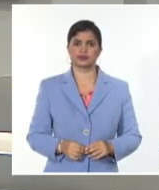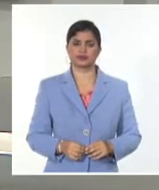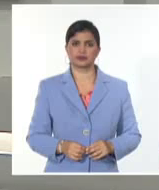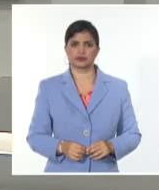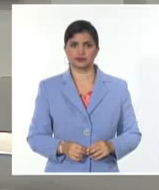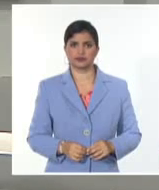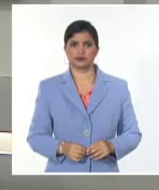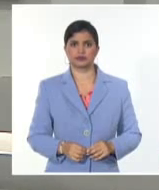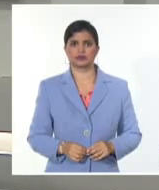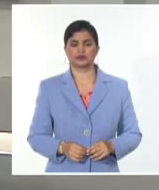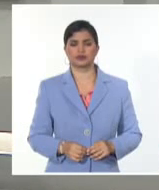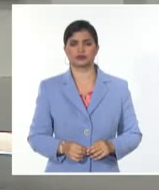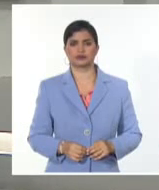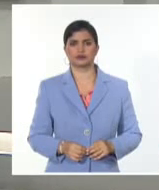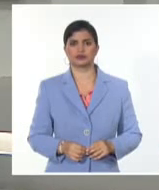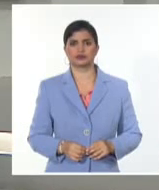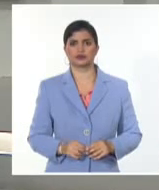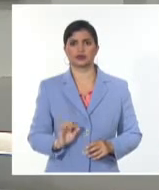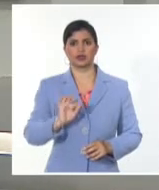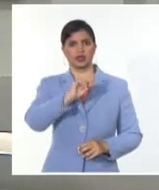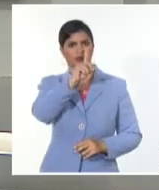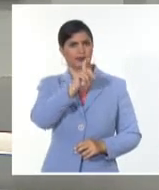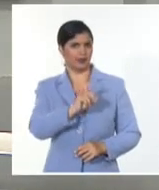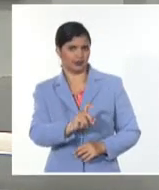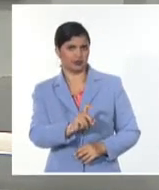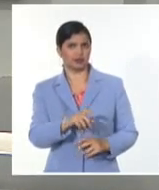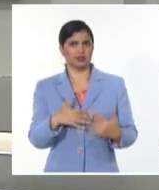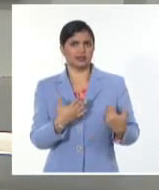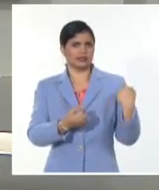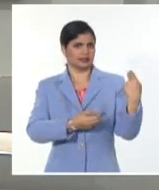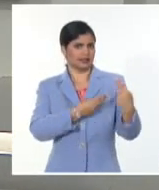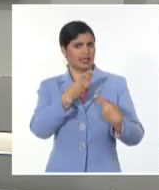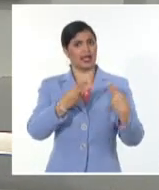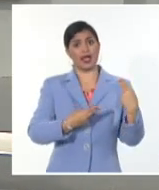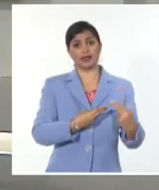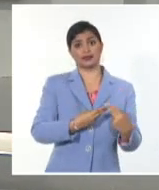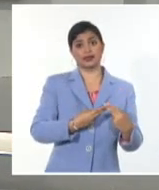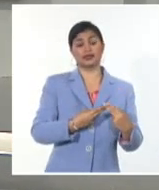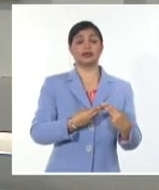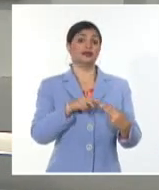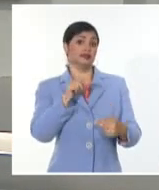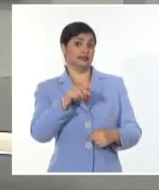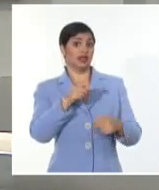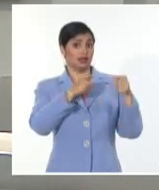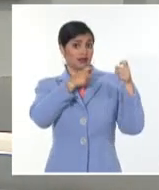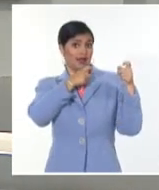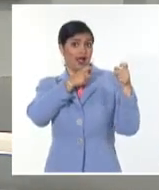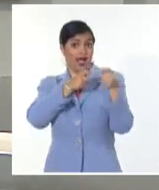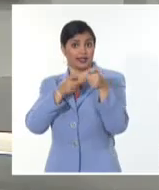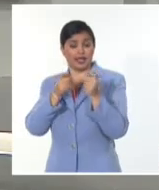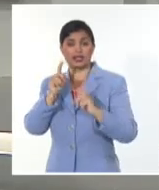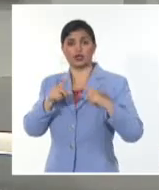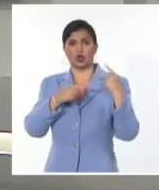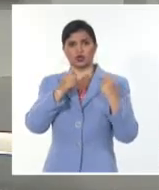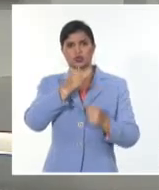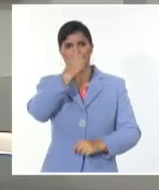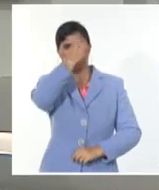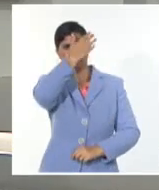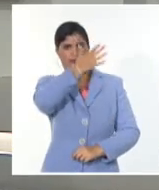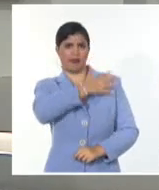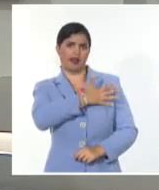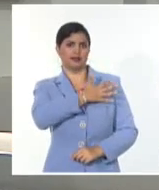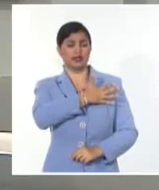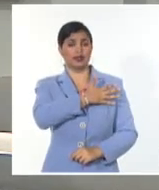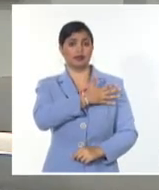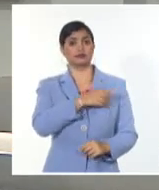y terroristas. Y la pregunta es, ¿qué hace que los ataques de Hamas sean terroristas y sus acciones monstruosas y nunca se les